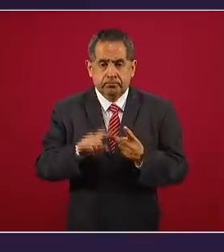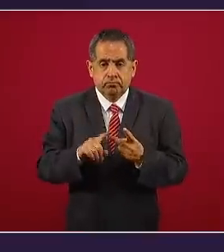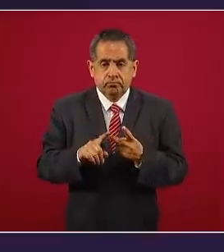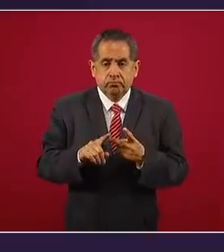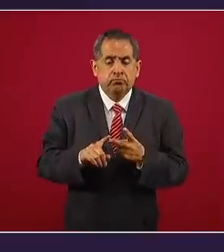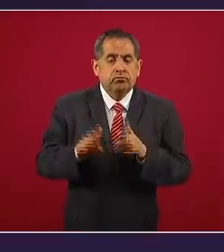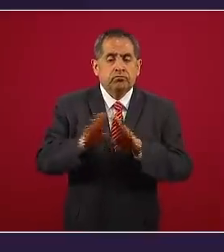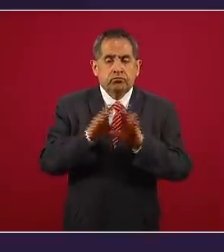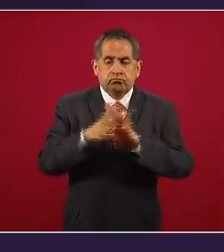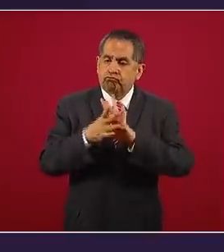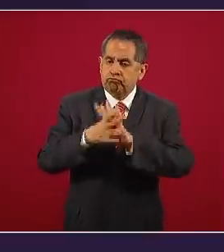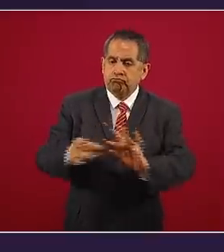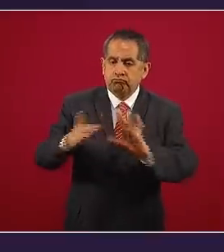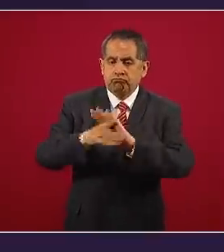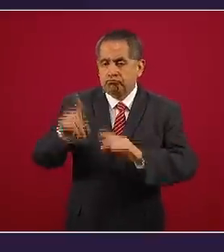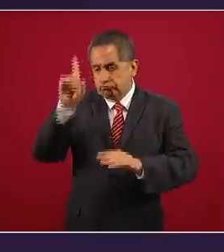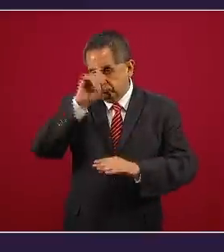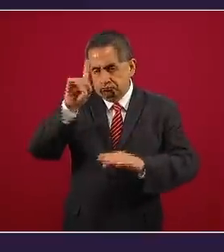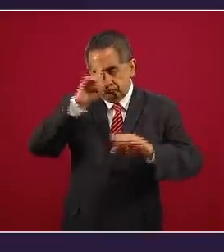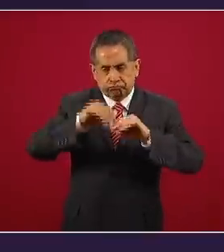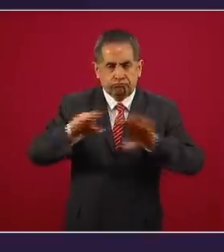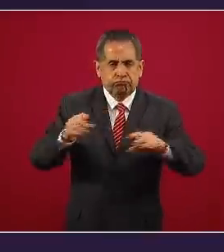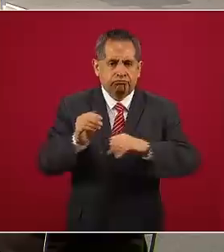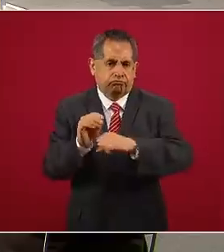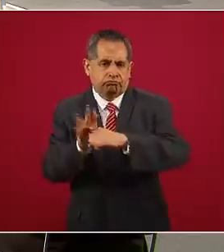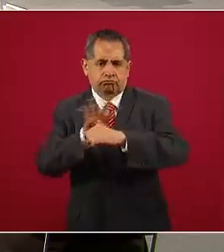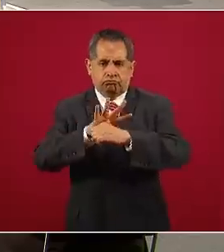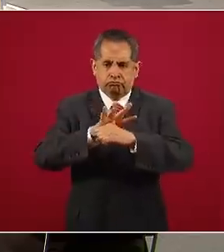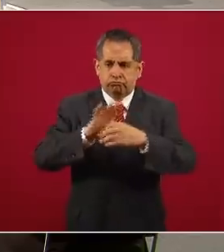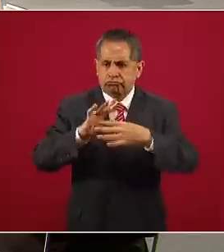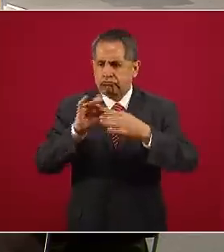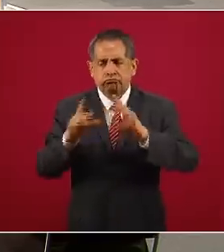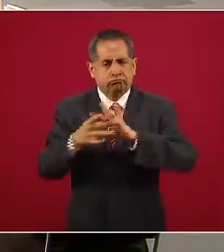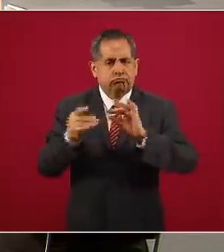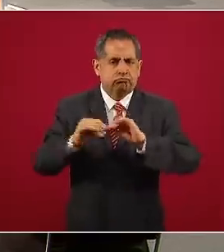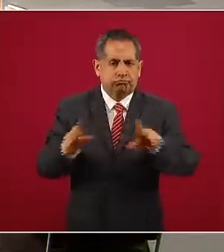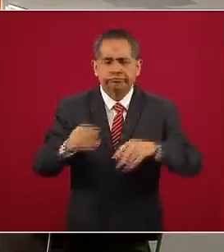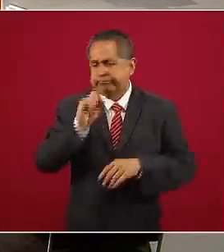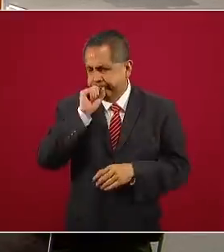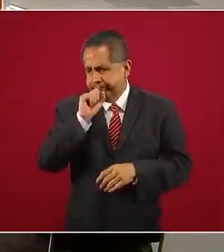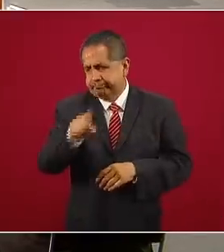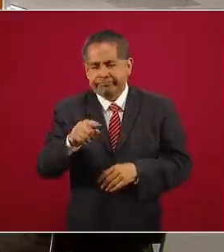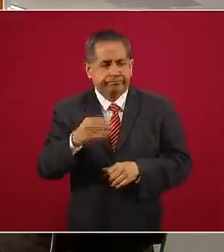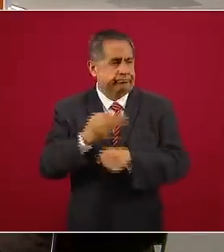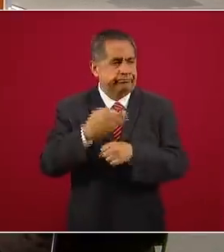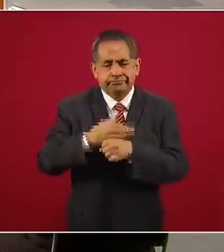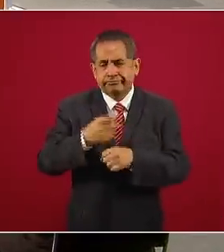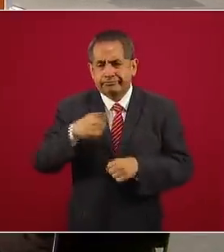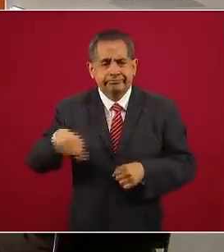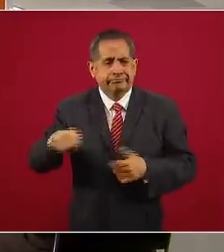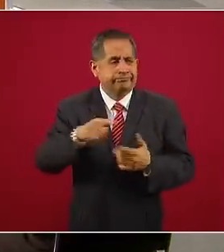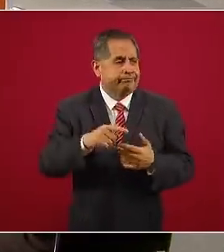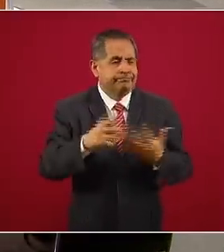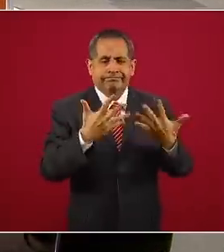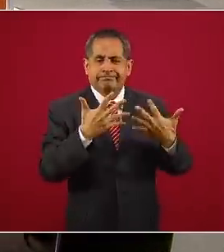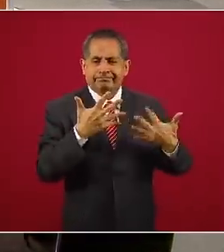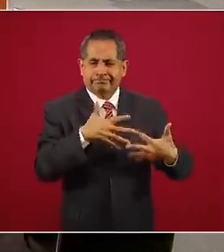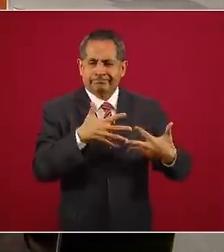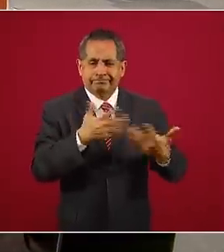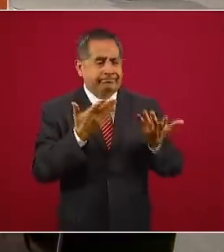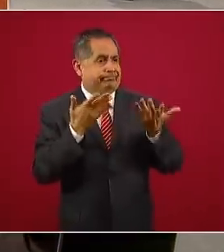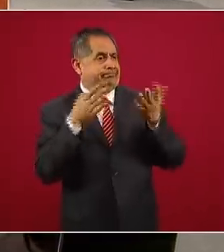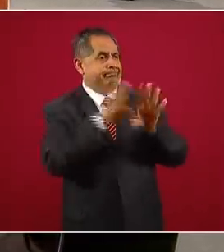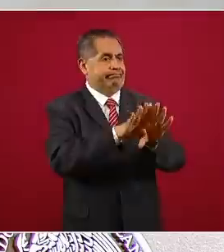a la población en general sobre el cobismo y aquí lo que hicimos también ante el escenario de cerrar los centros teletón